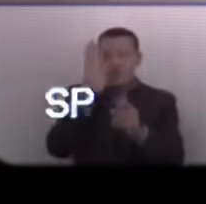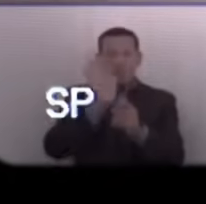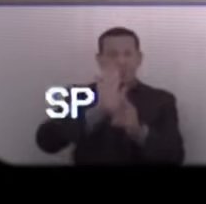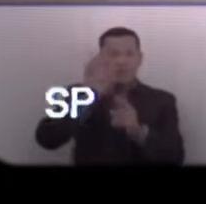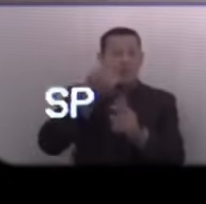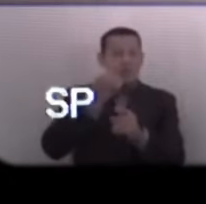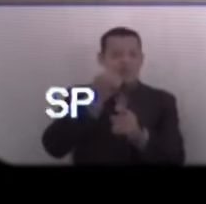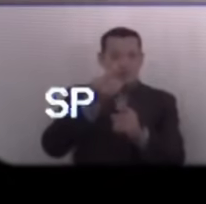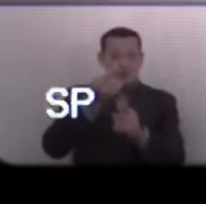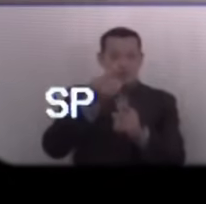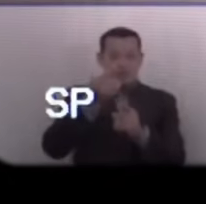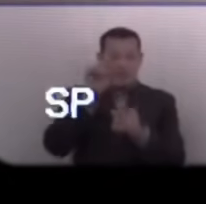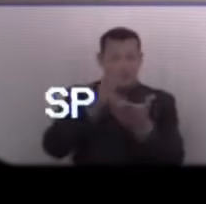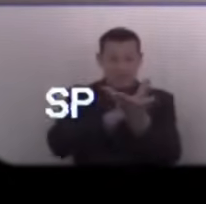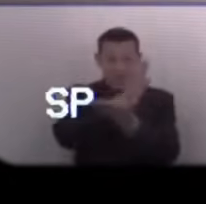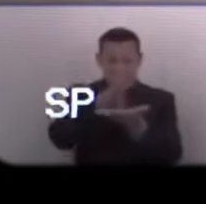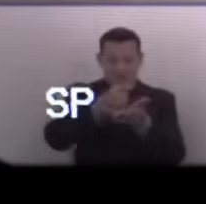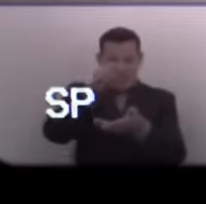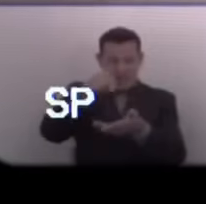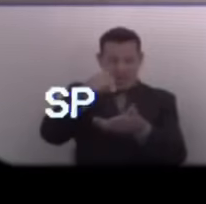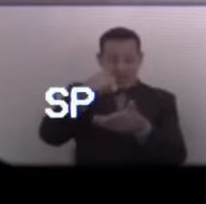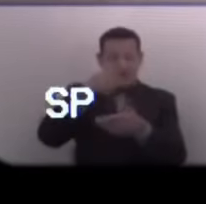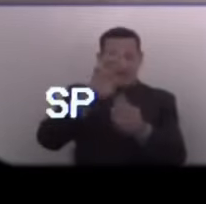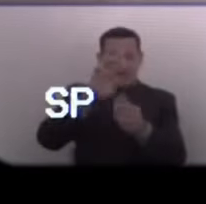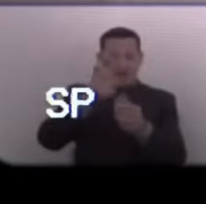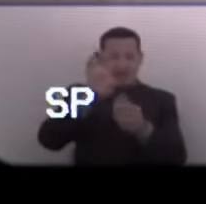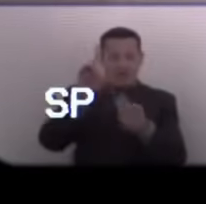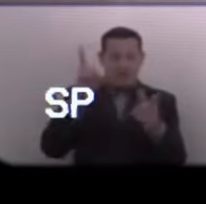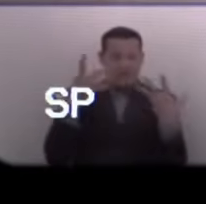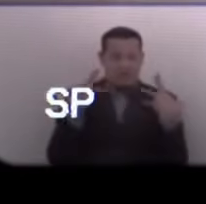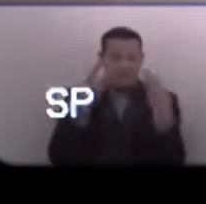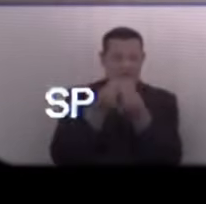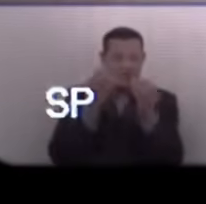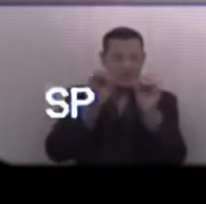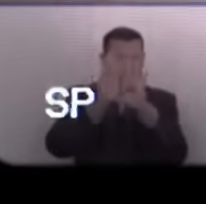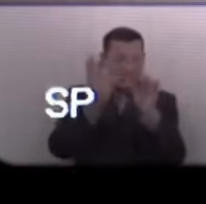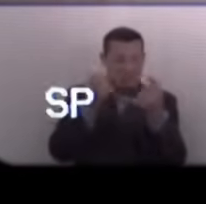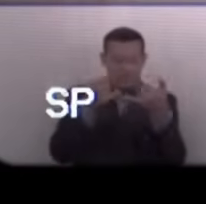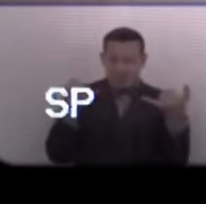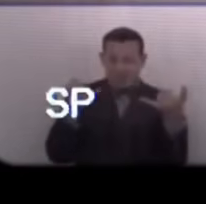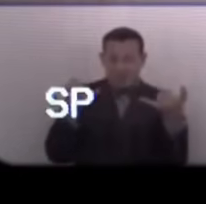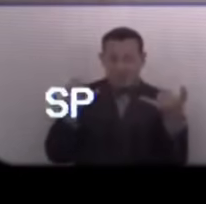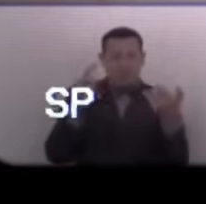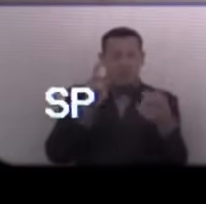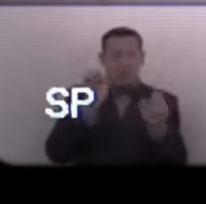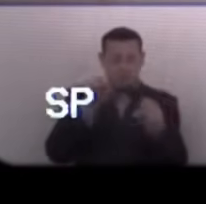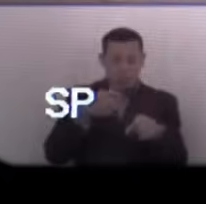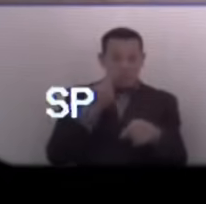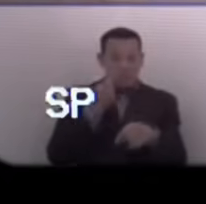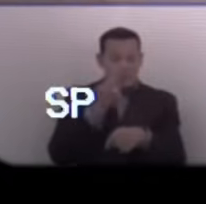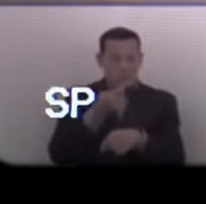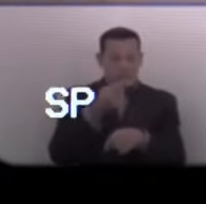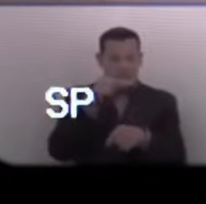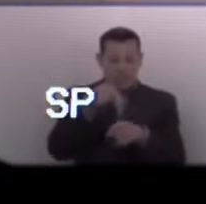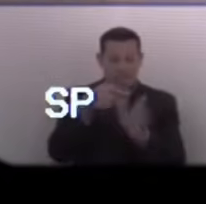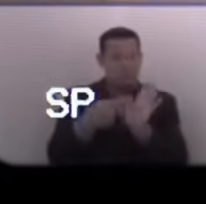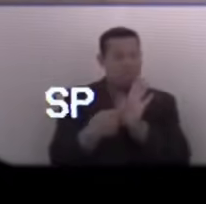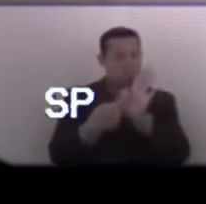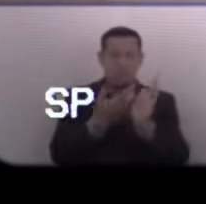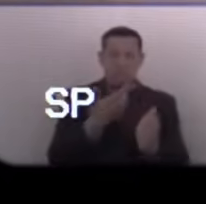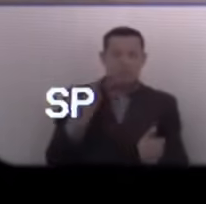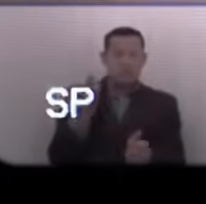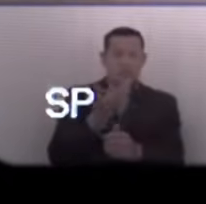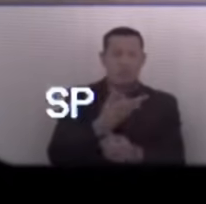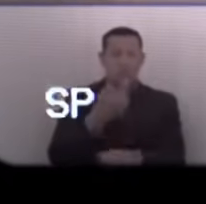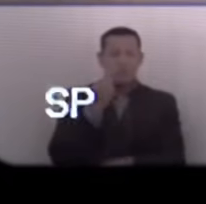pueden acercarse ahí, red social, internet, lo googlean y lo pueden ver. Está a disposición de todos